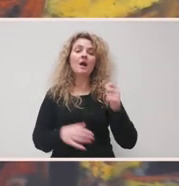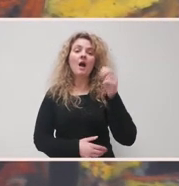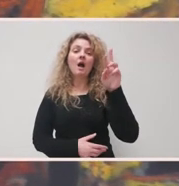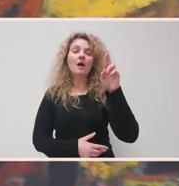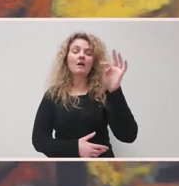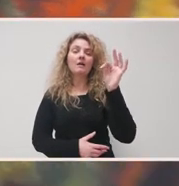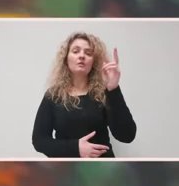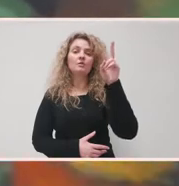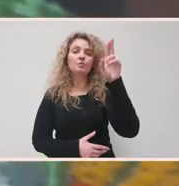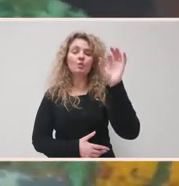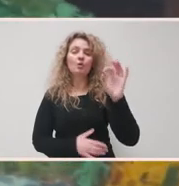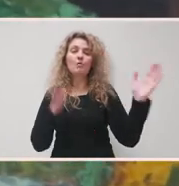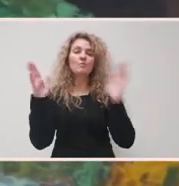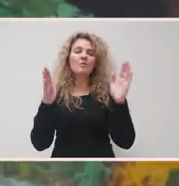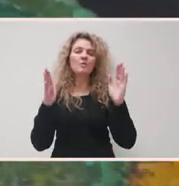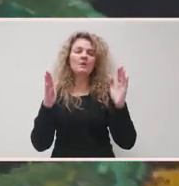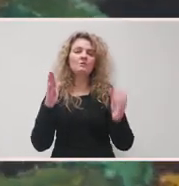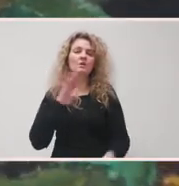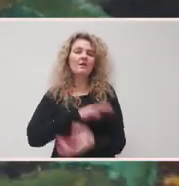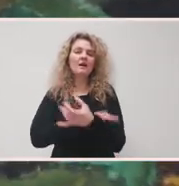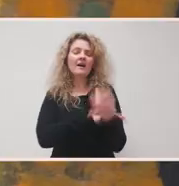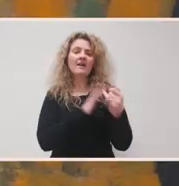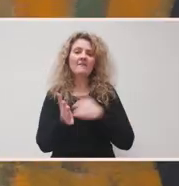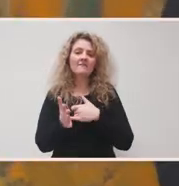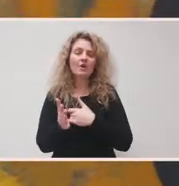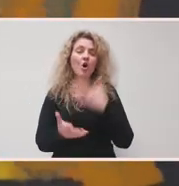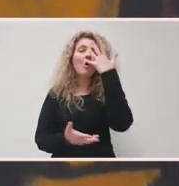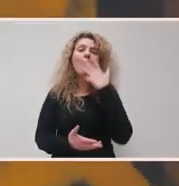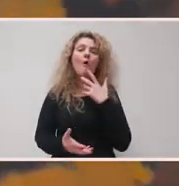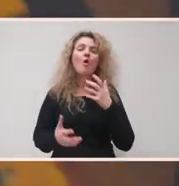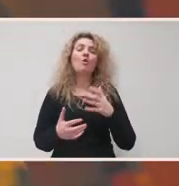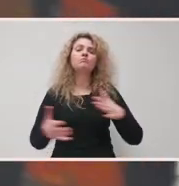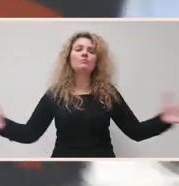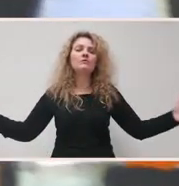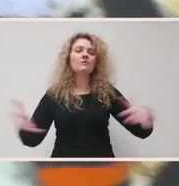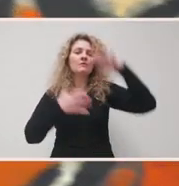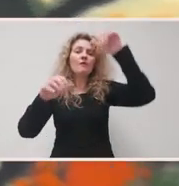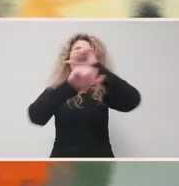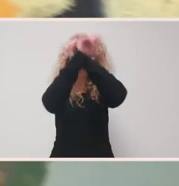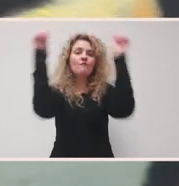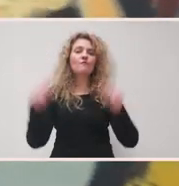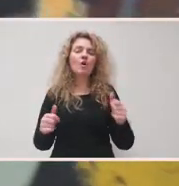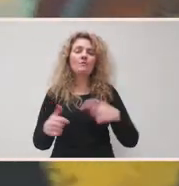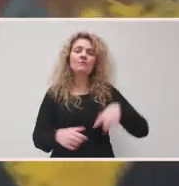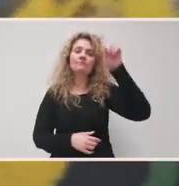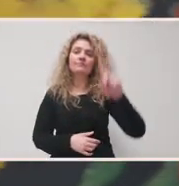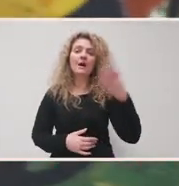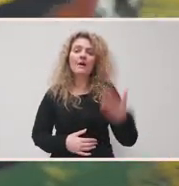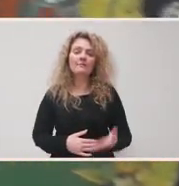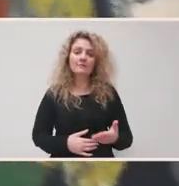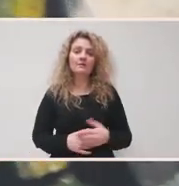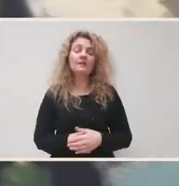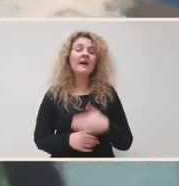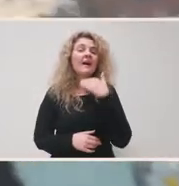cor e as composicións de grande formato van a ser a tónica. Incluso chega a coquetear coa abstracción, algo que non se plantexara